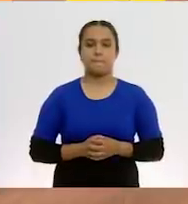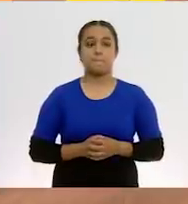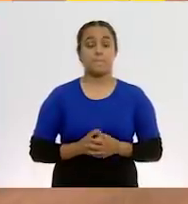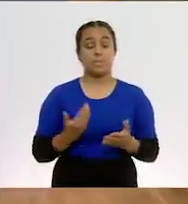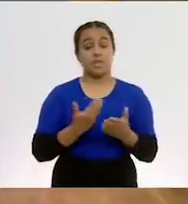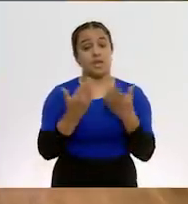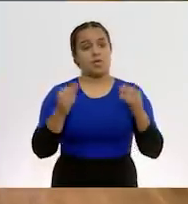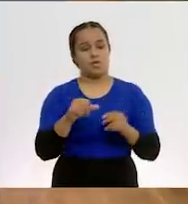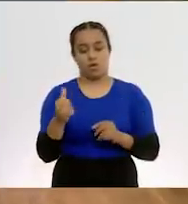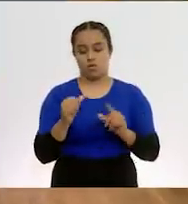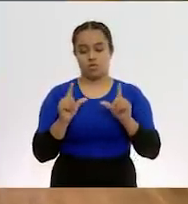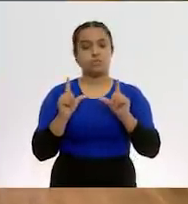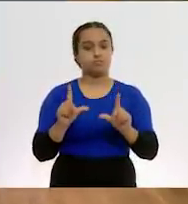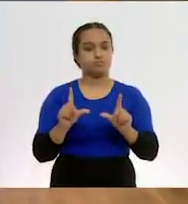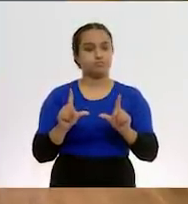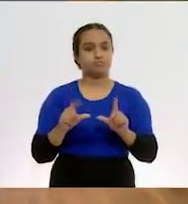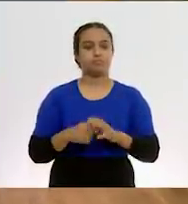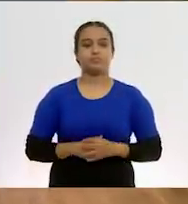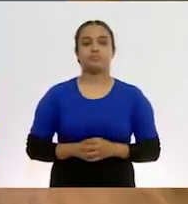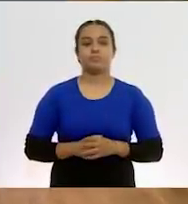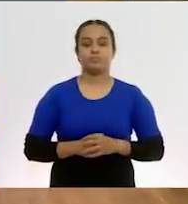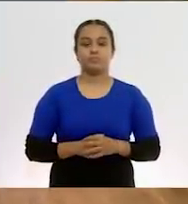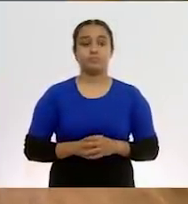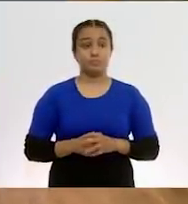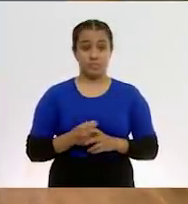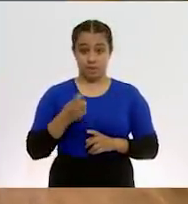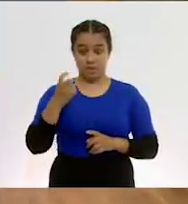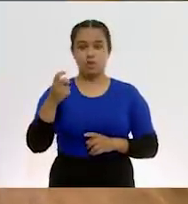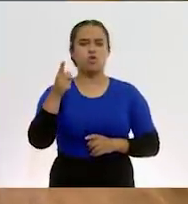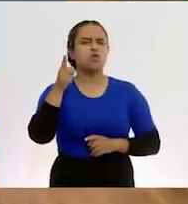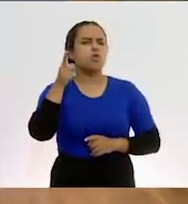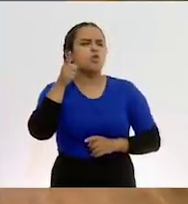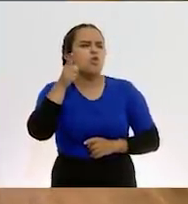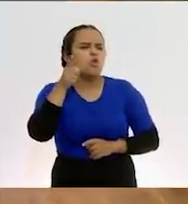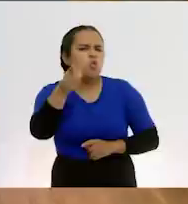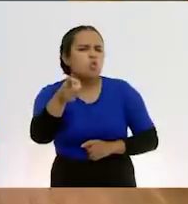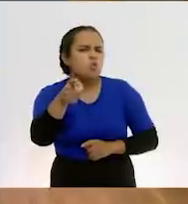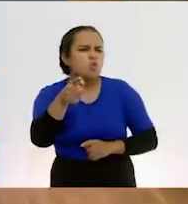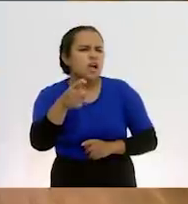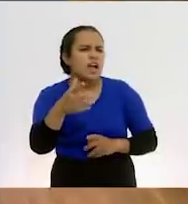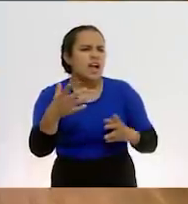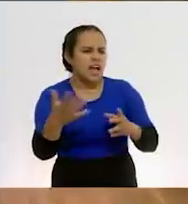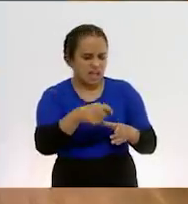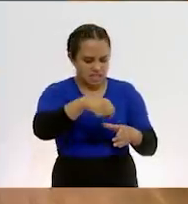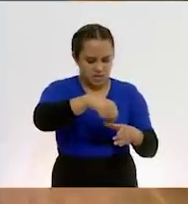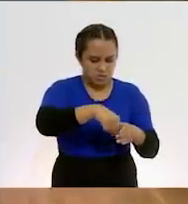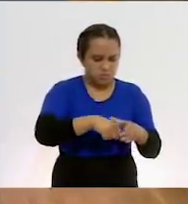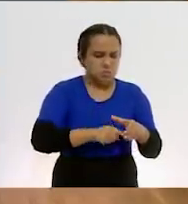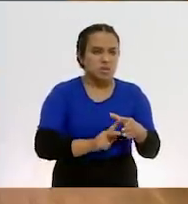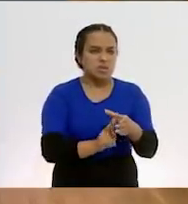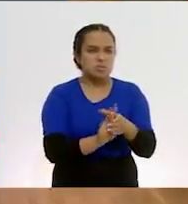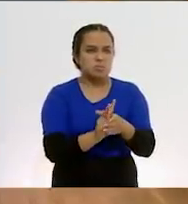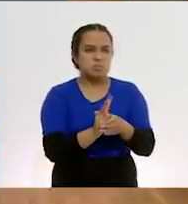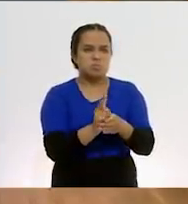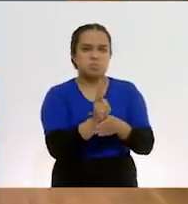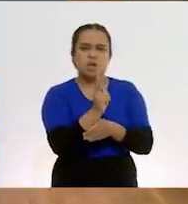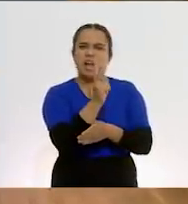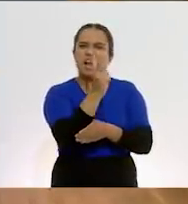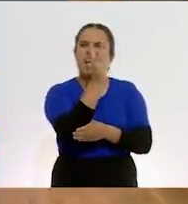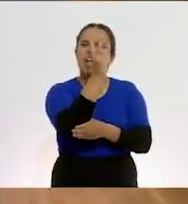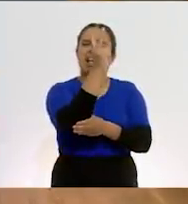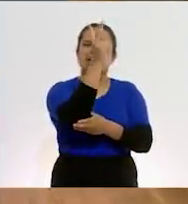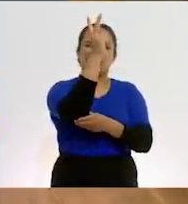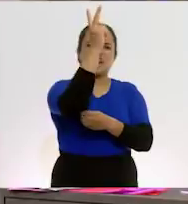la siguiente. Esto es cuando tú colocas una semillita en la tierra y después